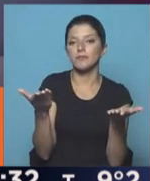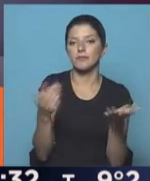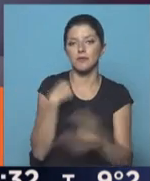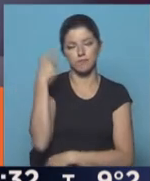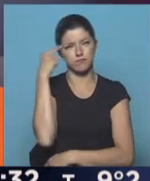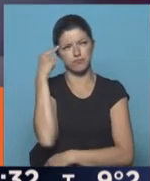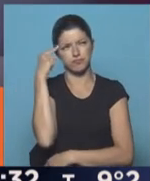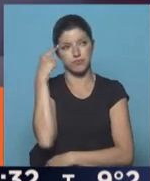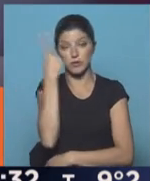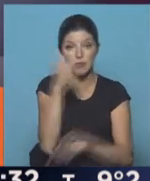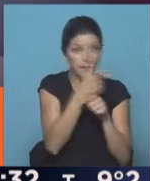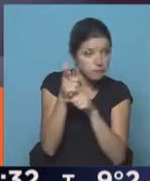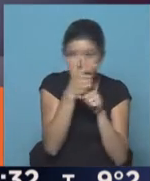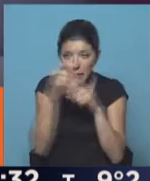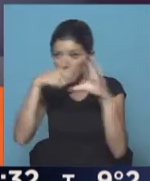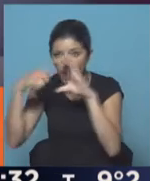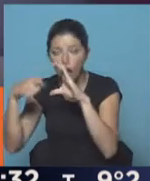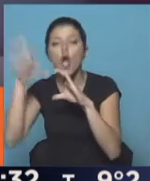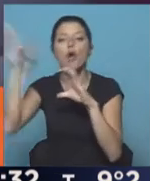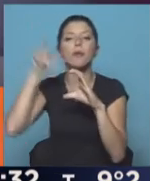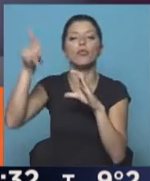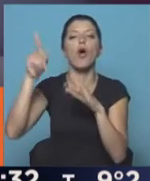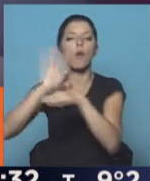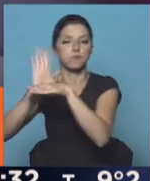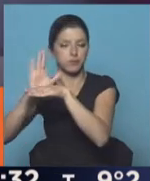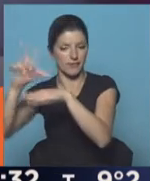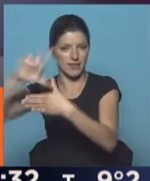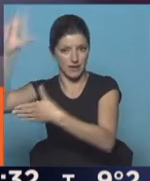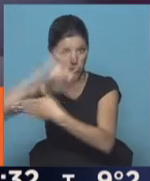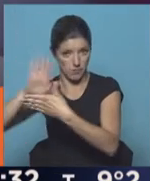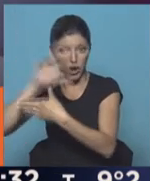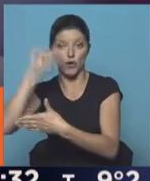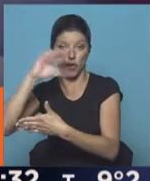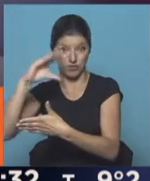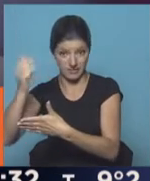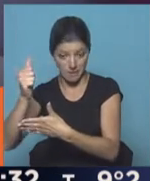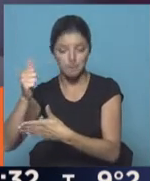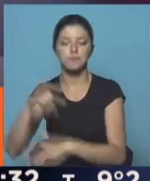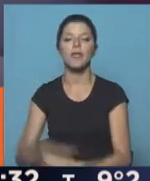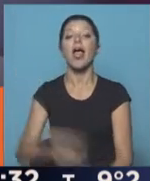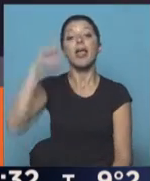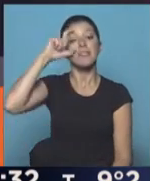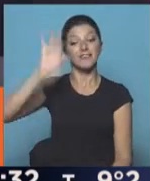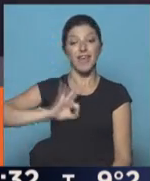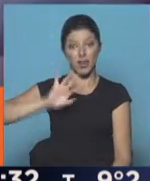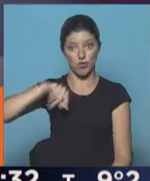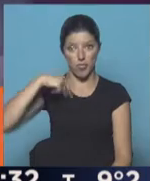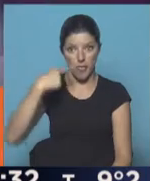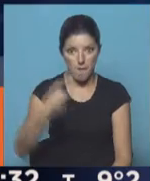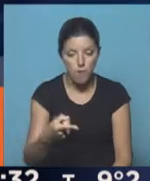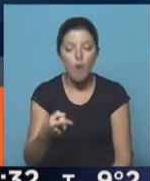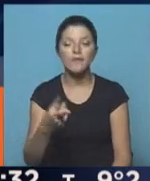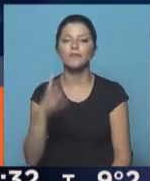rescatando a un gran cineasta latinoamericano el globo garrocha y diez años después hemos producido